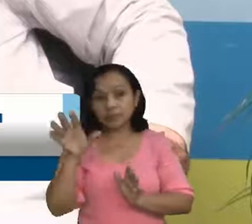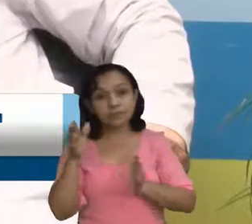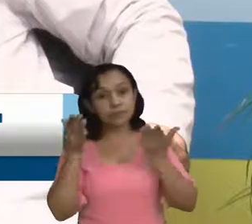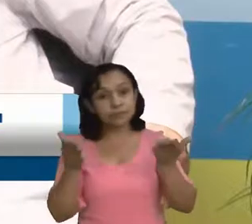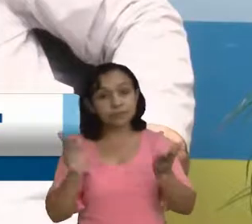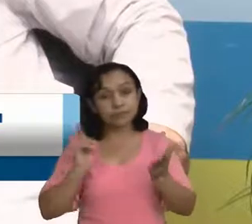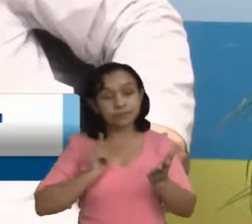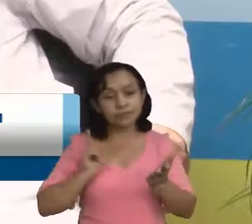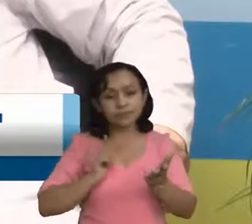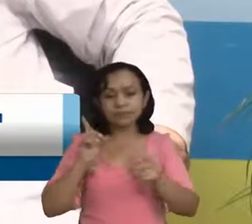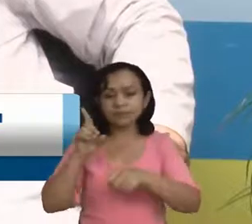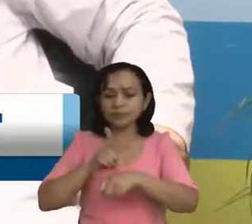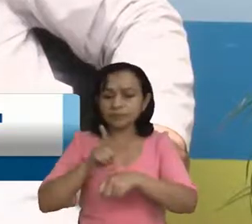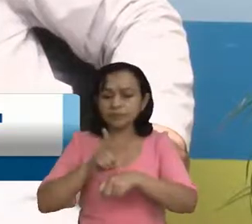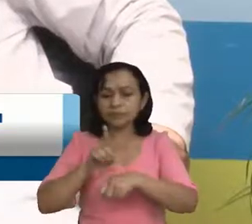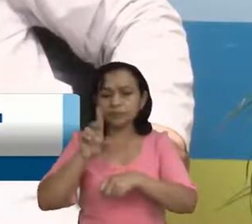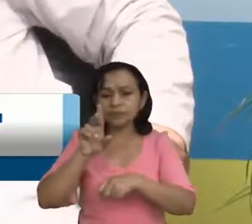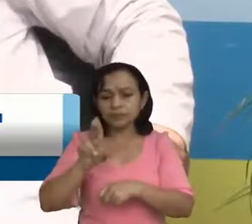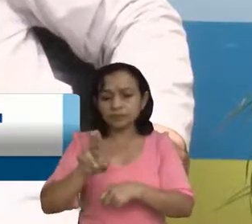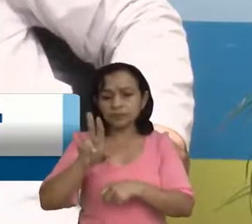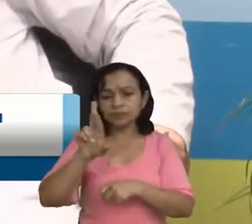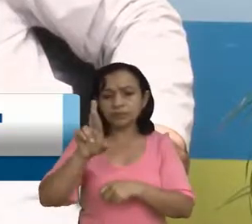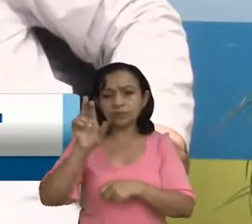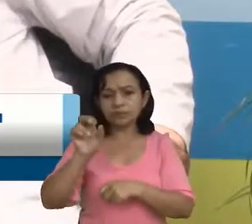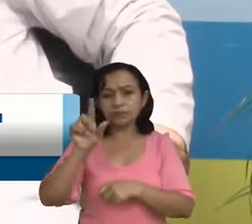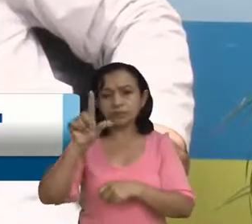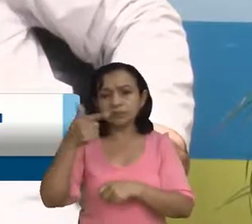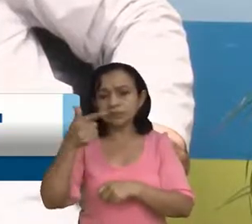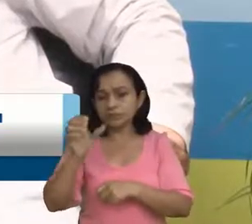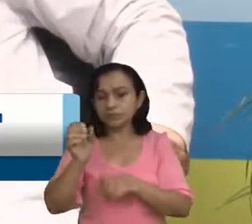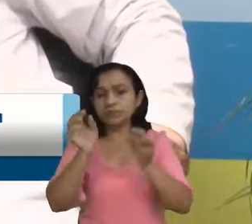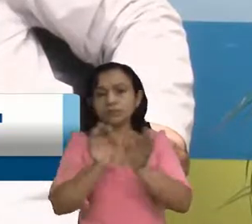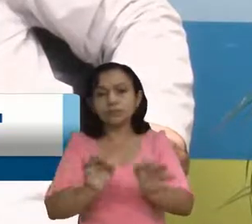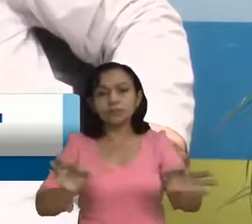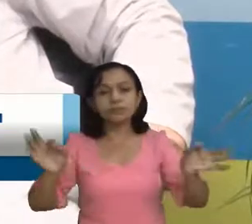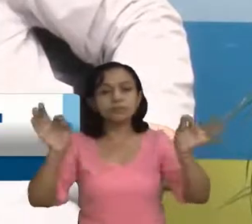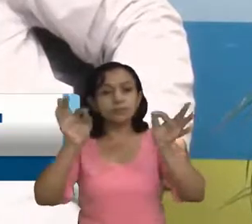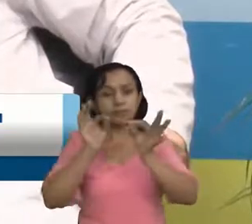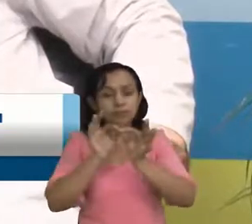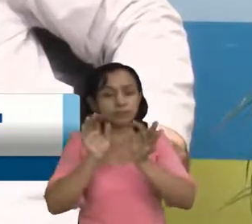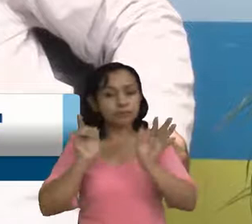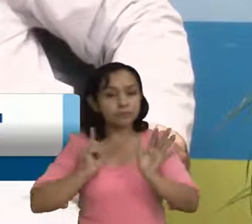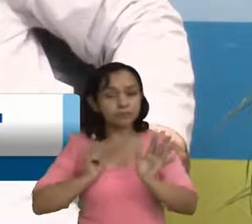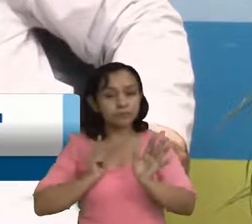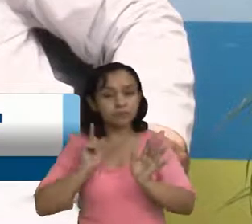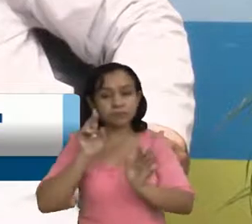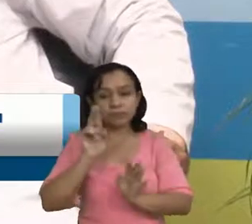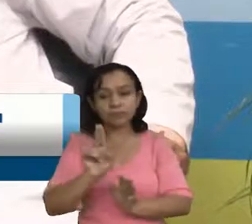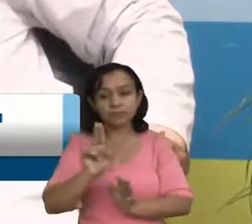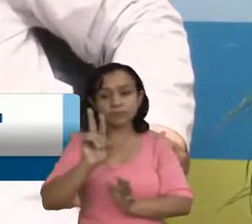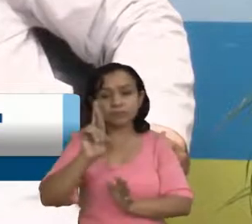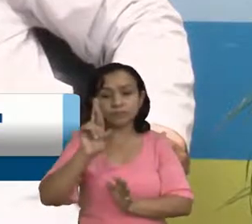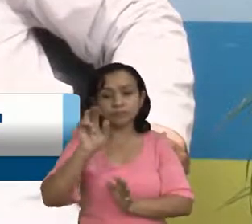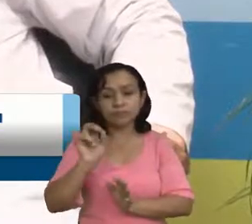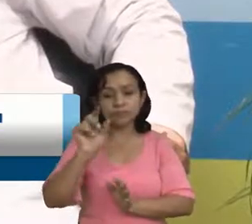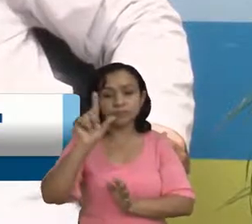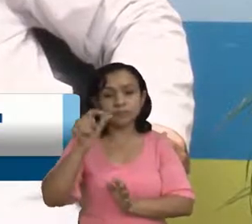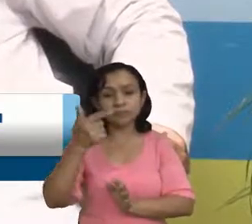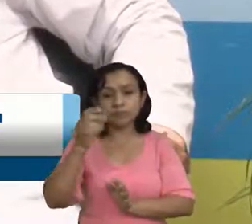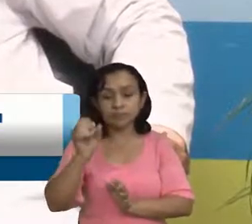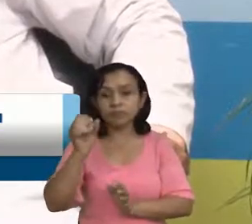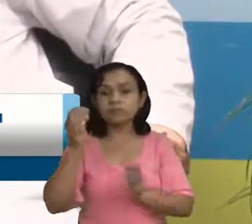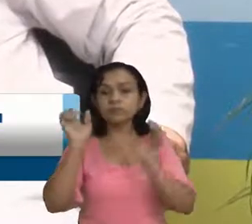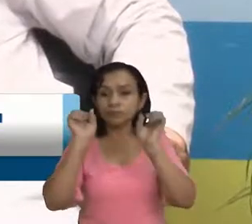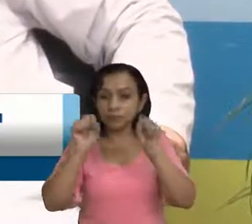un urólogo de cabecera. Oh, eso es importante. ¿Verdad? Es que esto es muy importante, la mayoría tienen un urólogo de cabecera y por lo menos cirugías abiertas